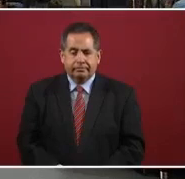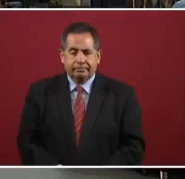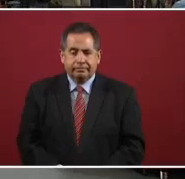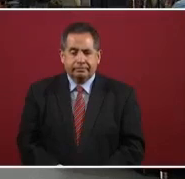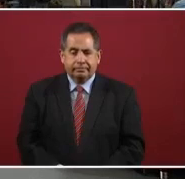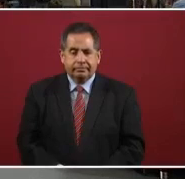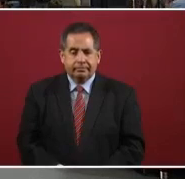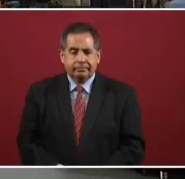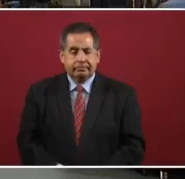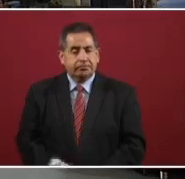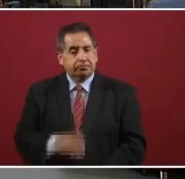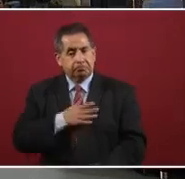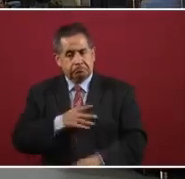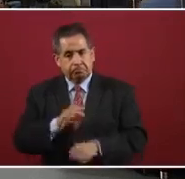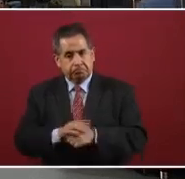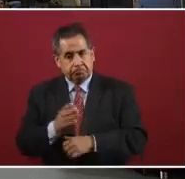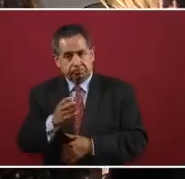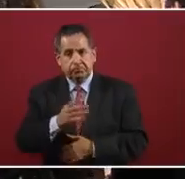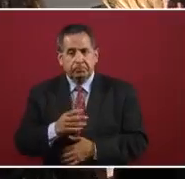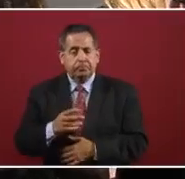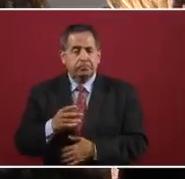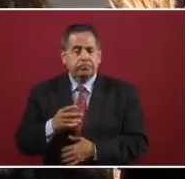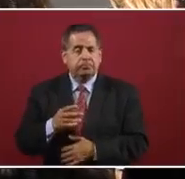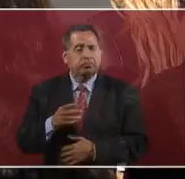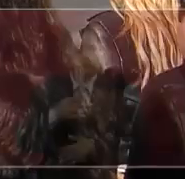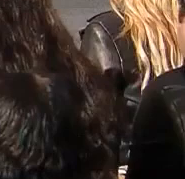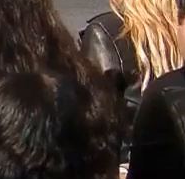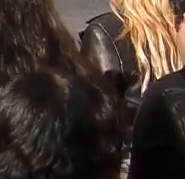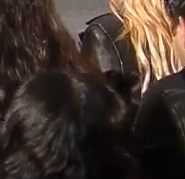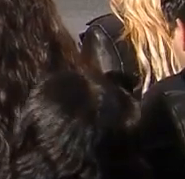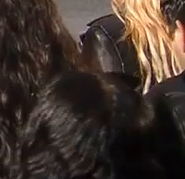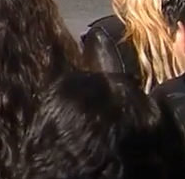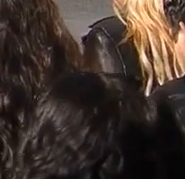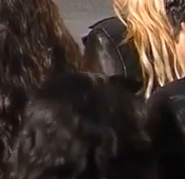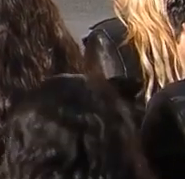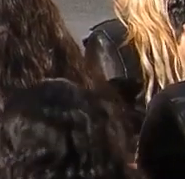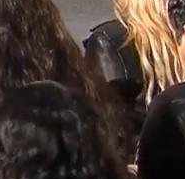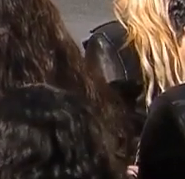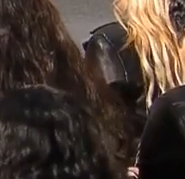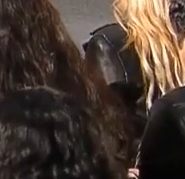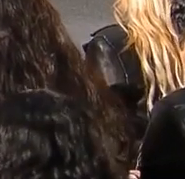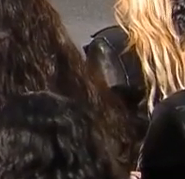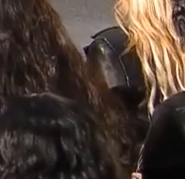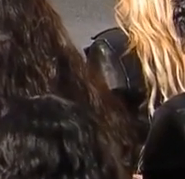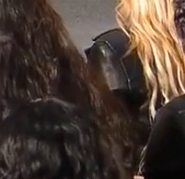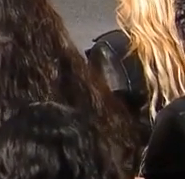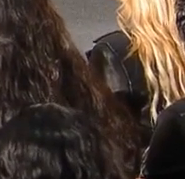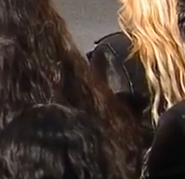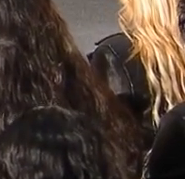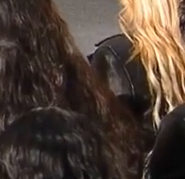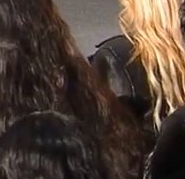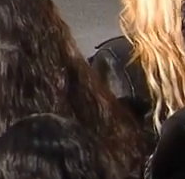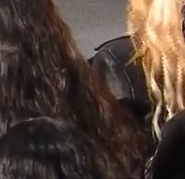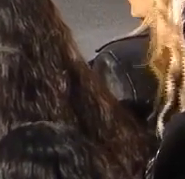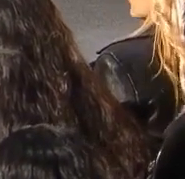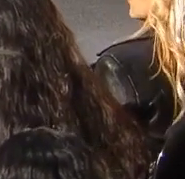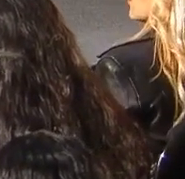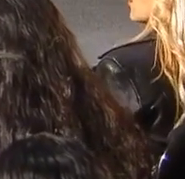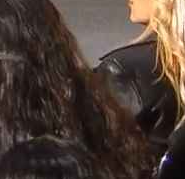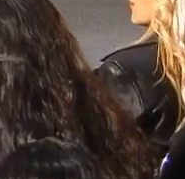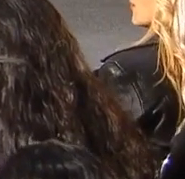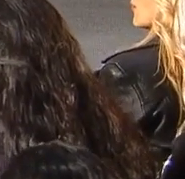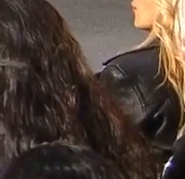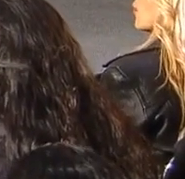Presidente, Jocelyn Gutiérrez de Político.mx. Para preguntarle qué información tiene sobre las denuncias hechas por parte de la